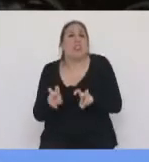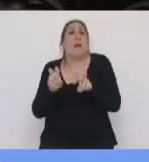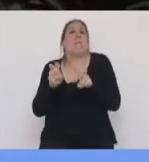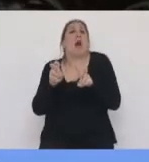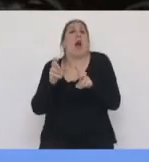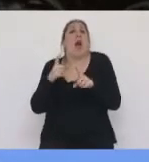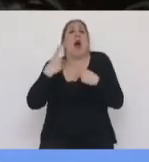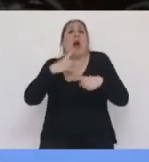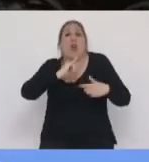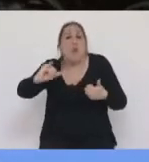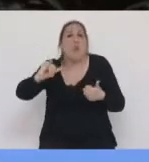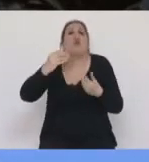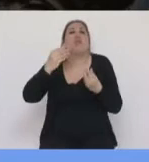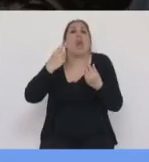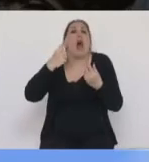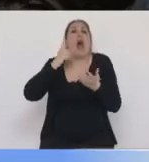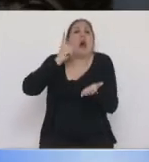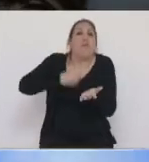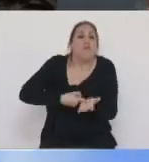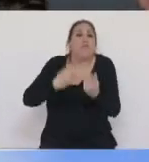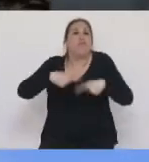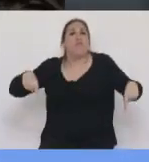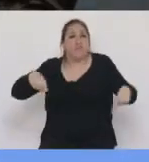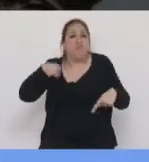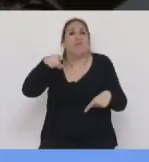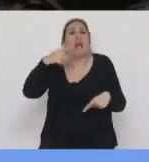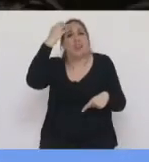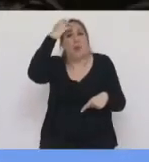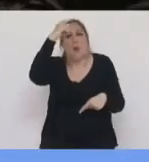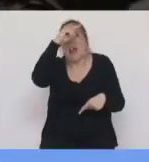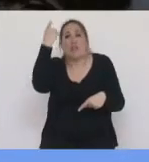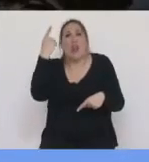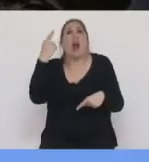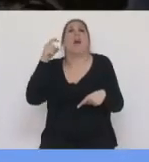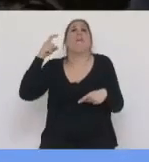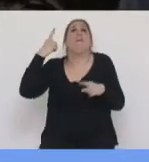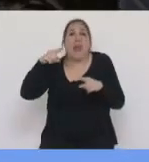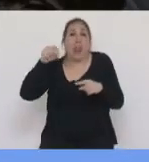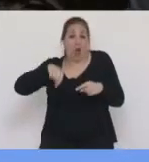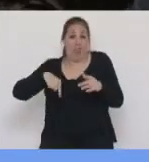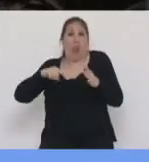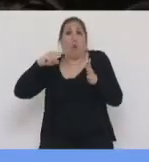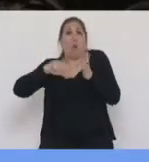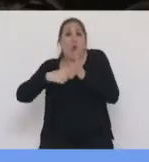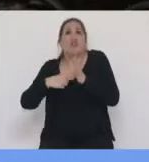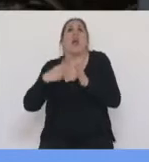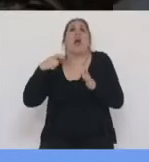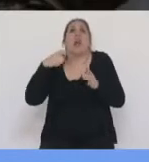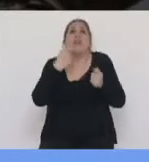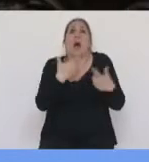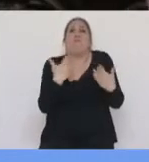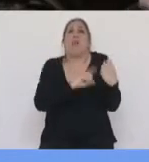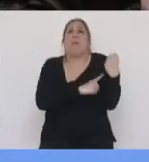tribunales nacionales con asiento en la ciudad de buenos aires esto es muy grave porque